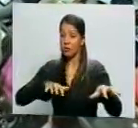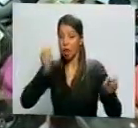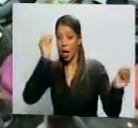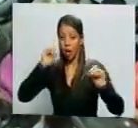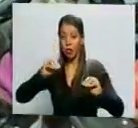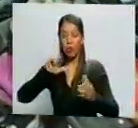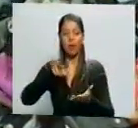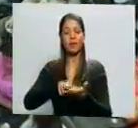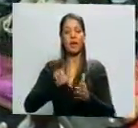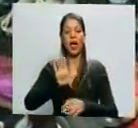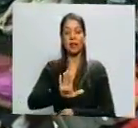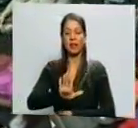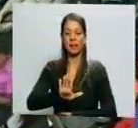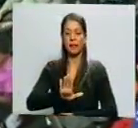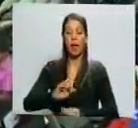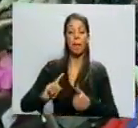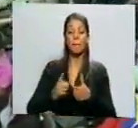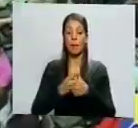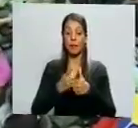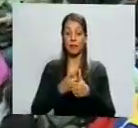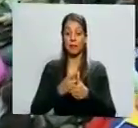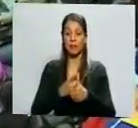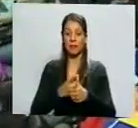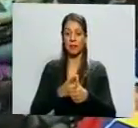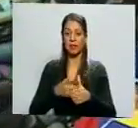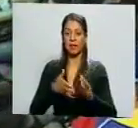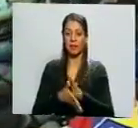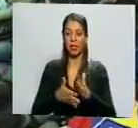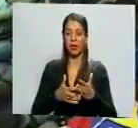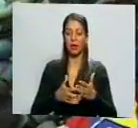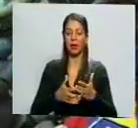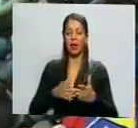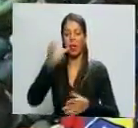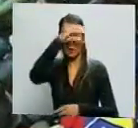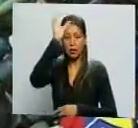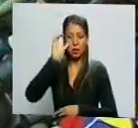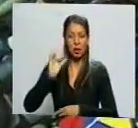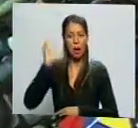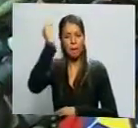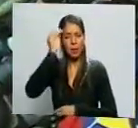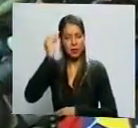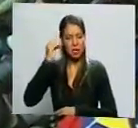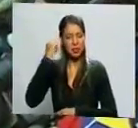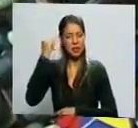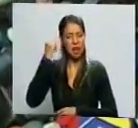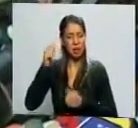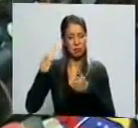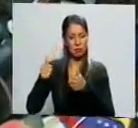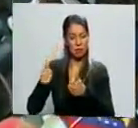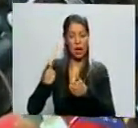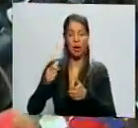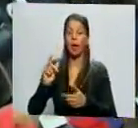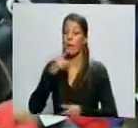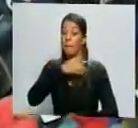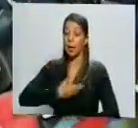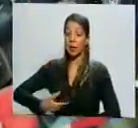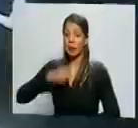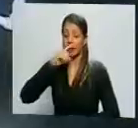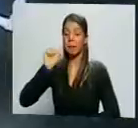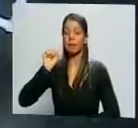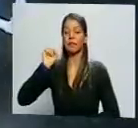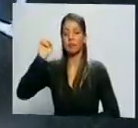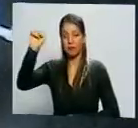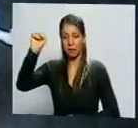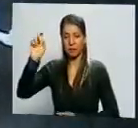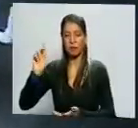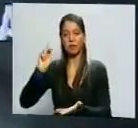quedando de la siguiente forma. Primero, considerar la propuesta de la constituyente Cilia Flores para la presentación del mensaje anual del presidente